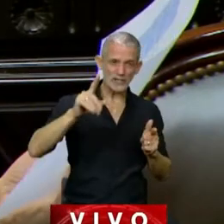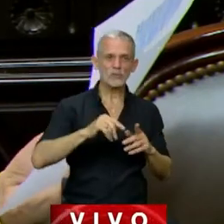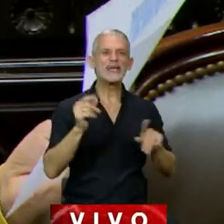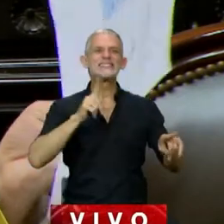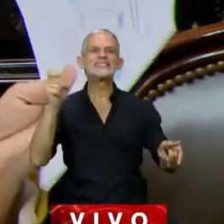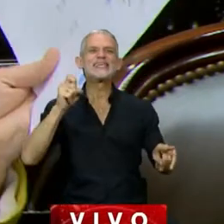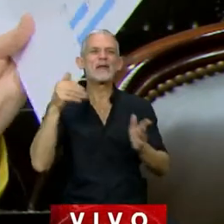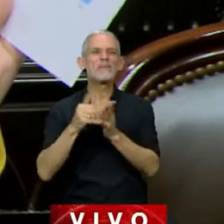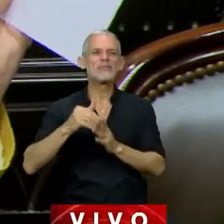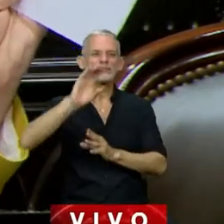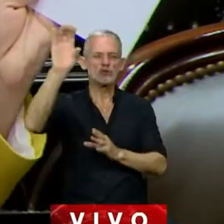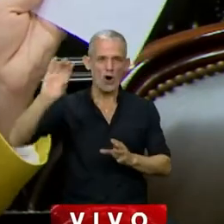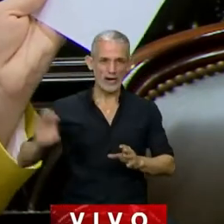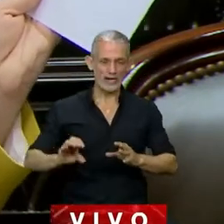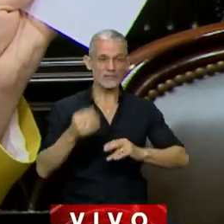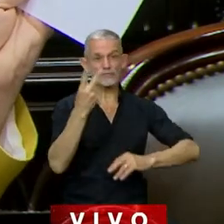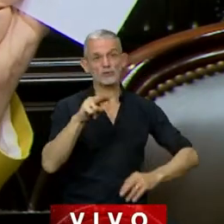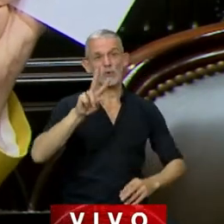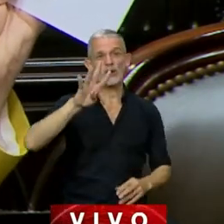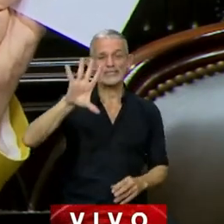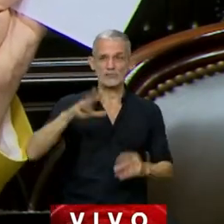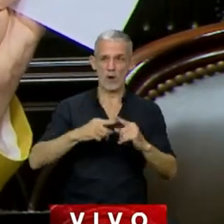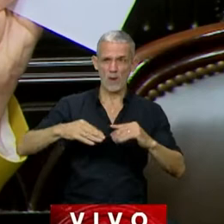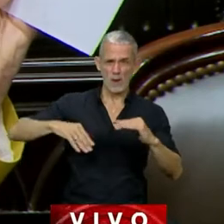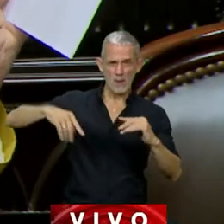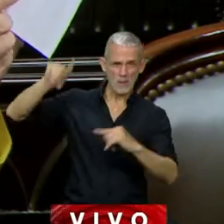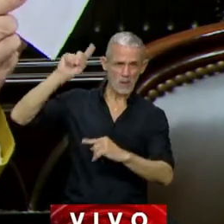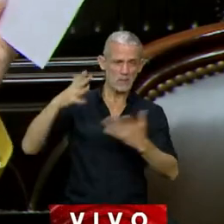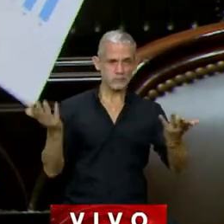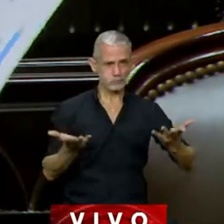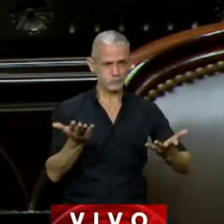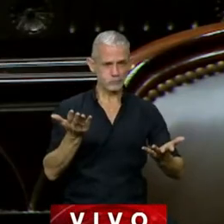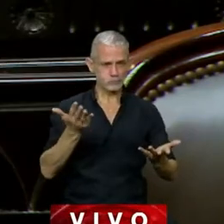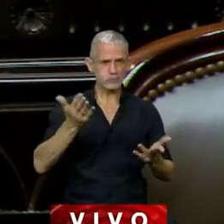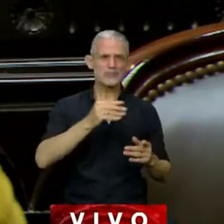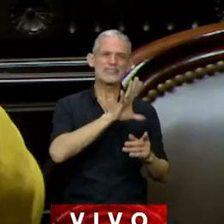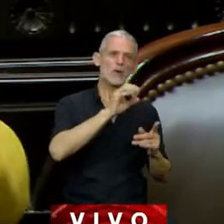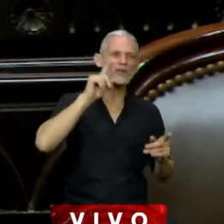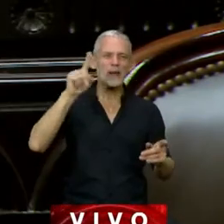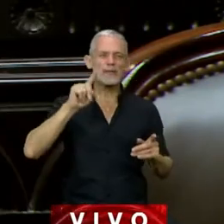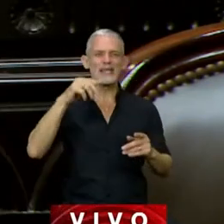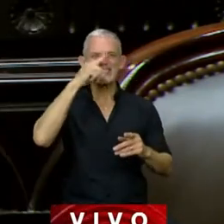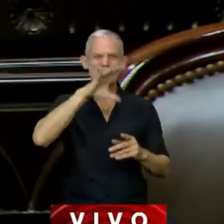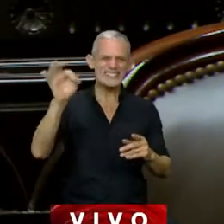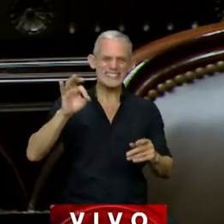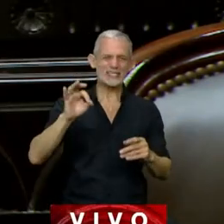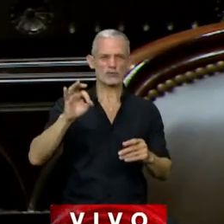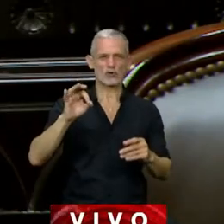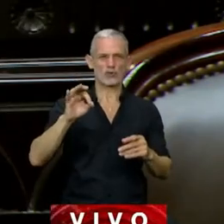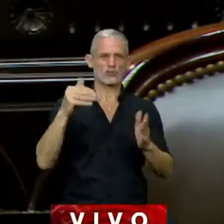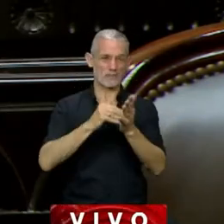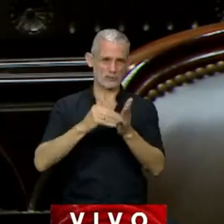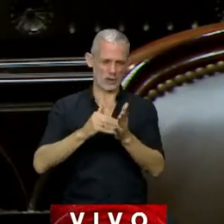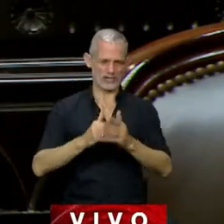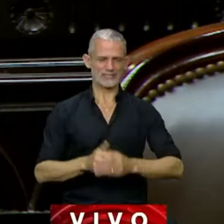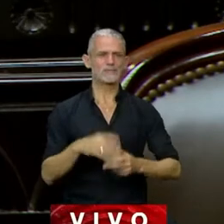100 millones, 245 veces, 207 millones a 50.702 millones.